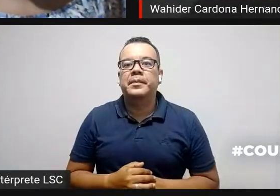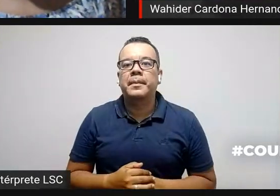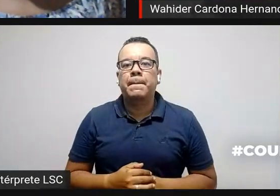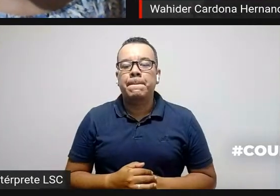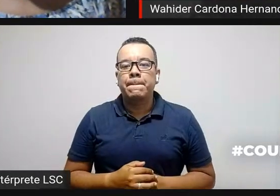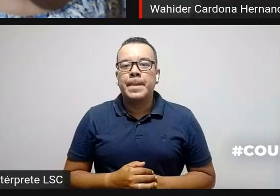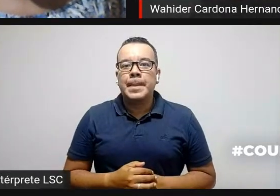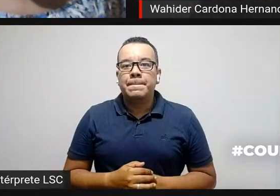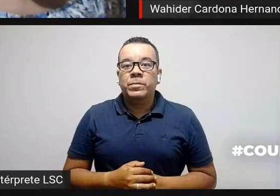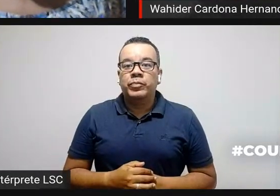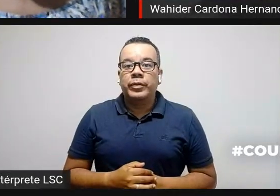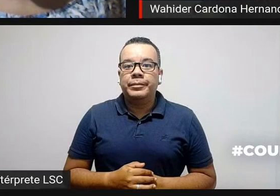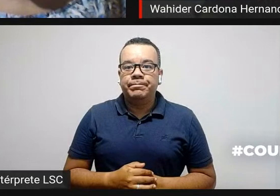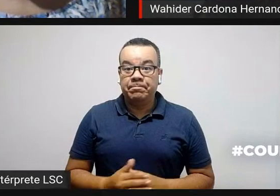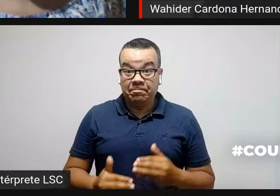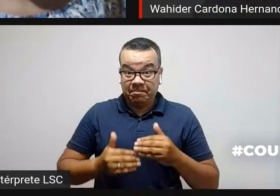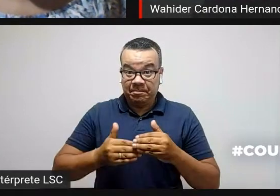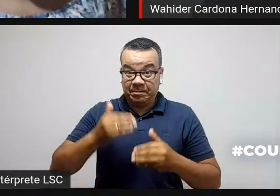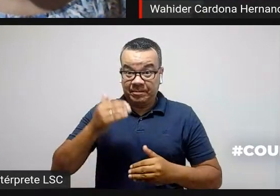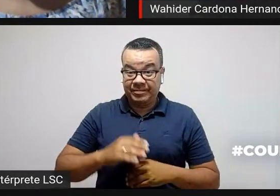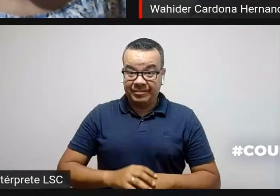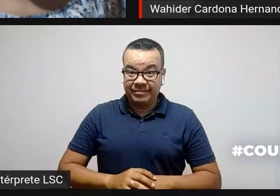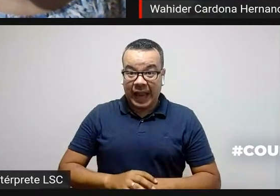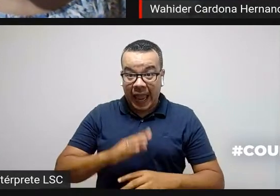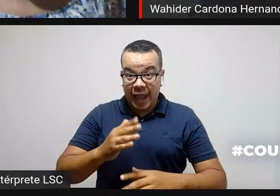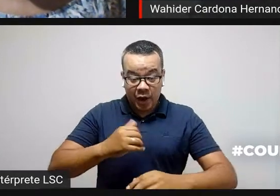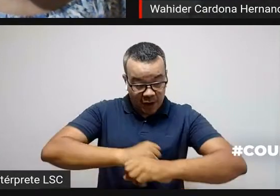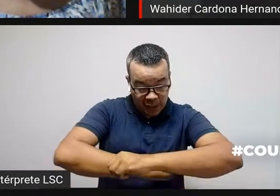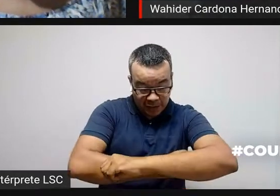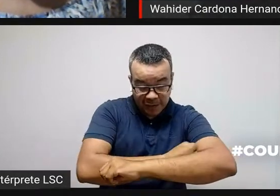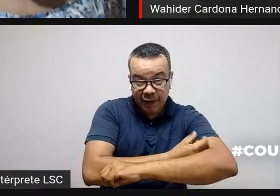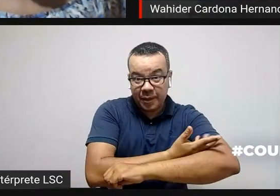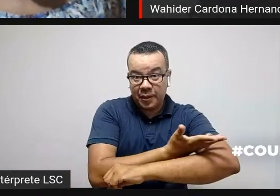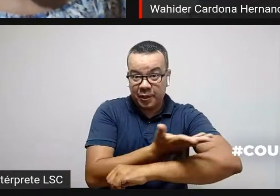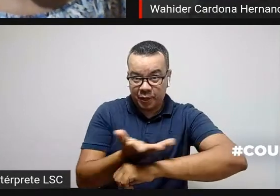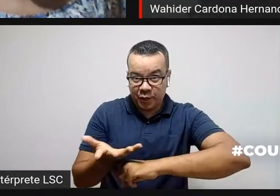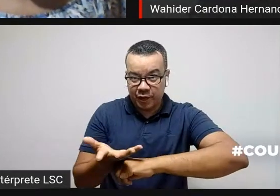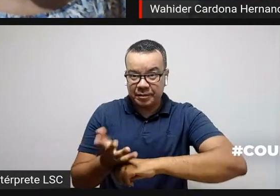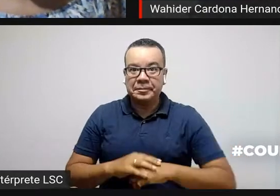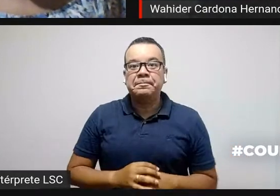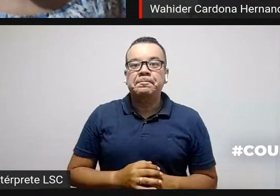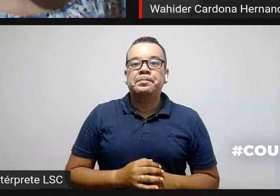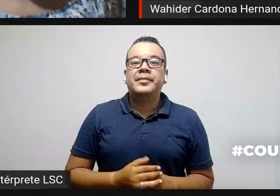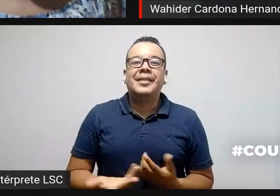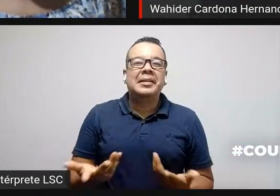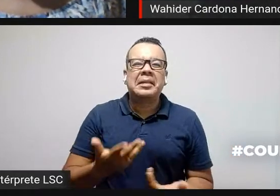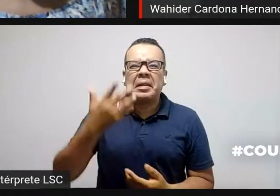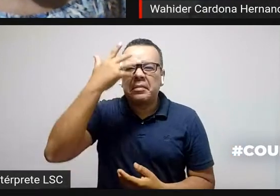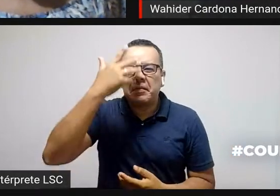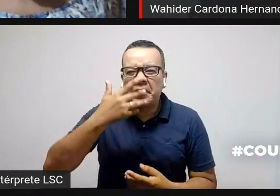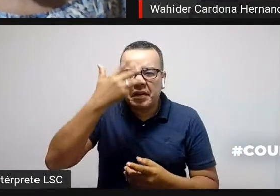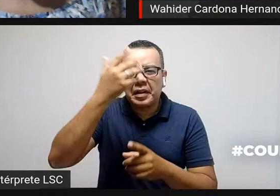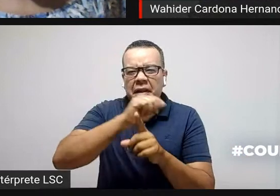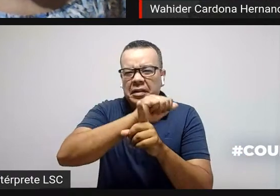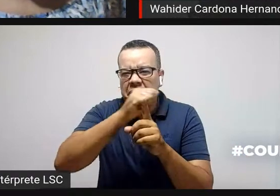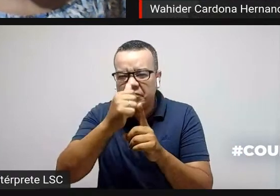Este poema como salido de las redes sociales también, Los